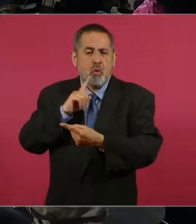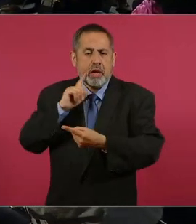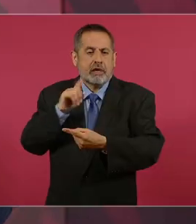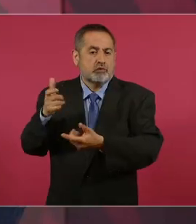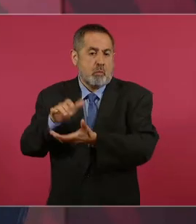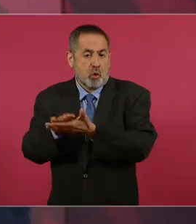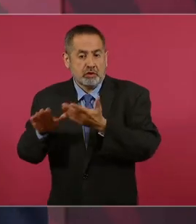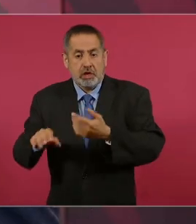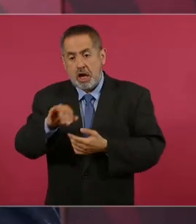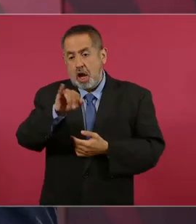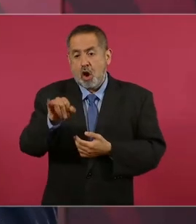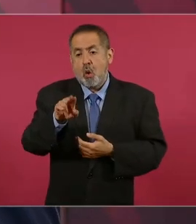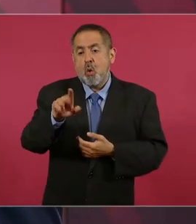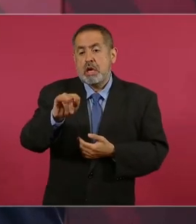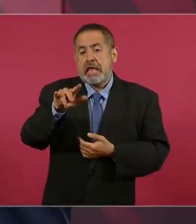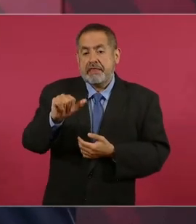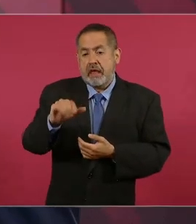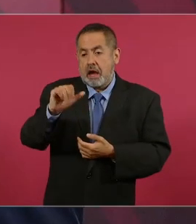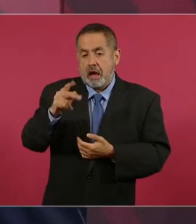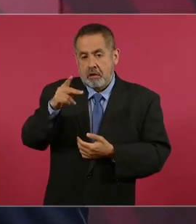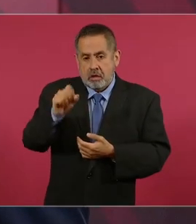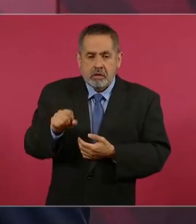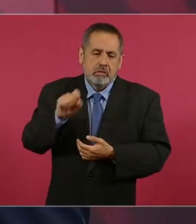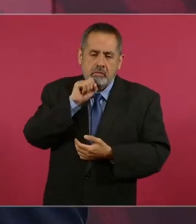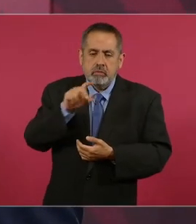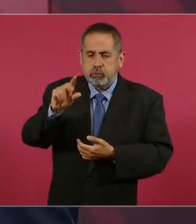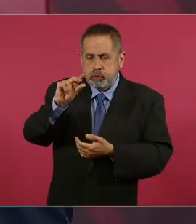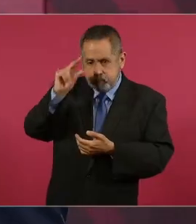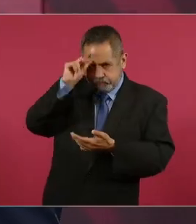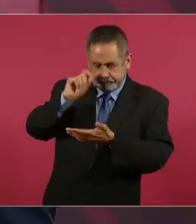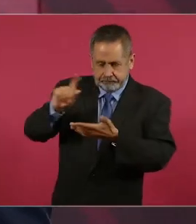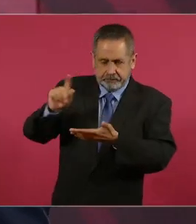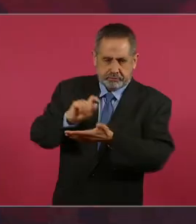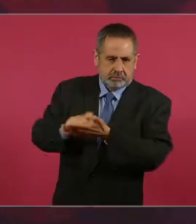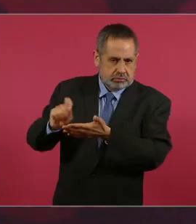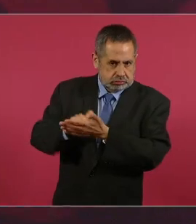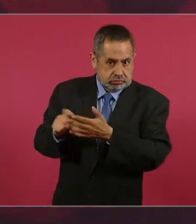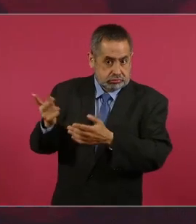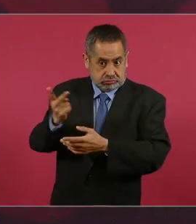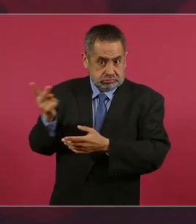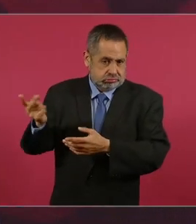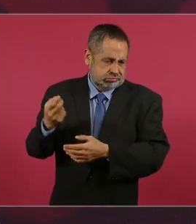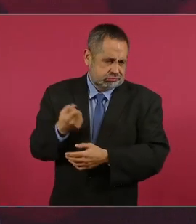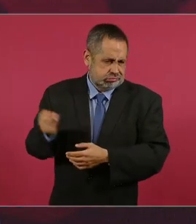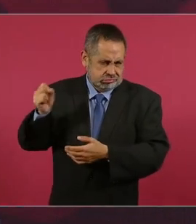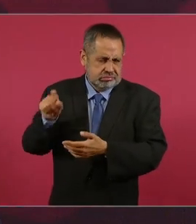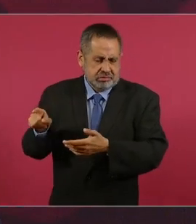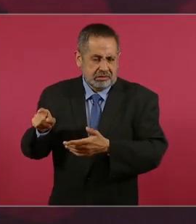esposa, también intelectual, escritora,